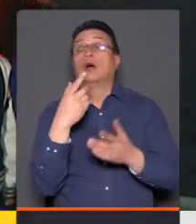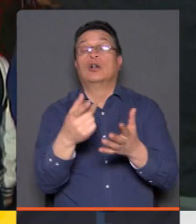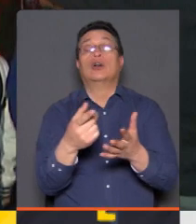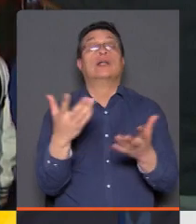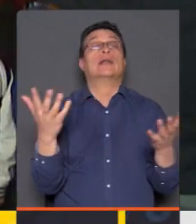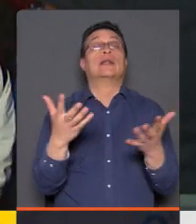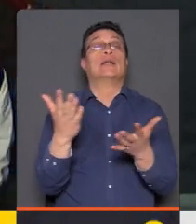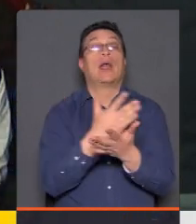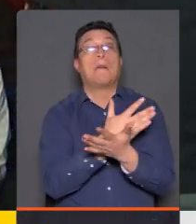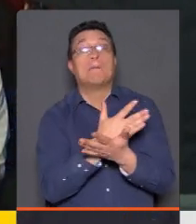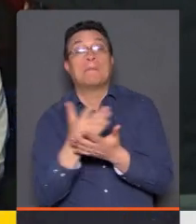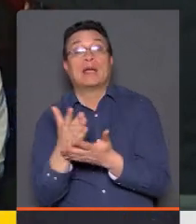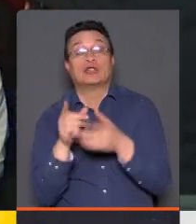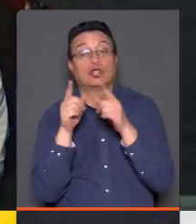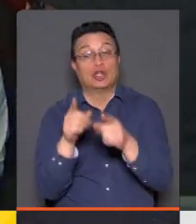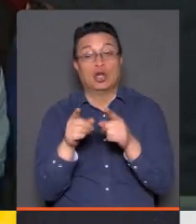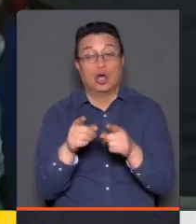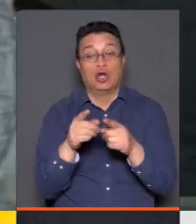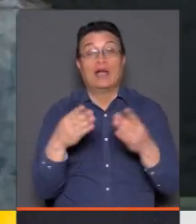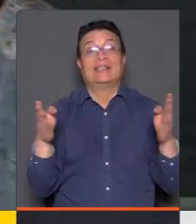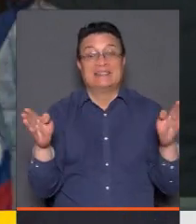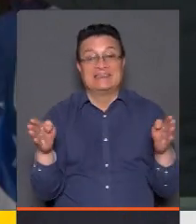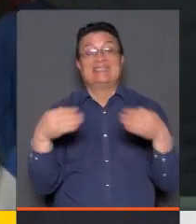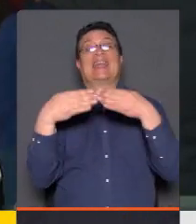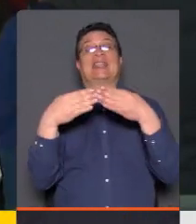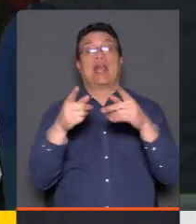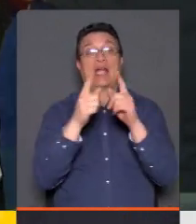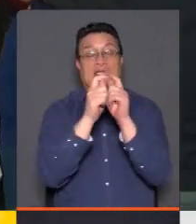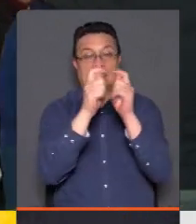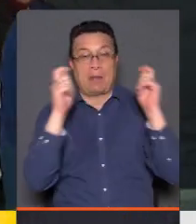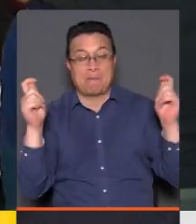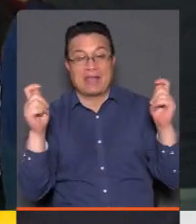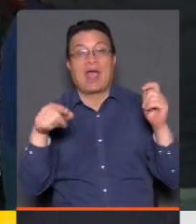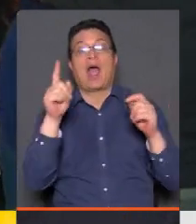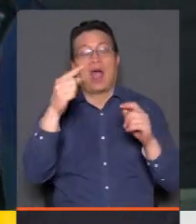sucede también en el cierre de campaña de la opción Rechazo.